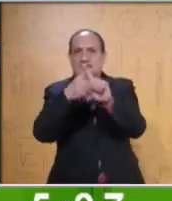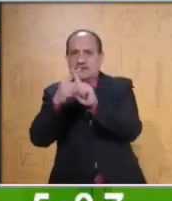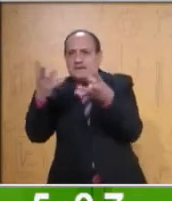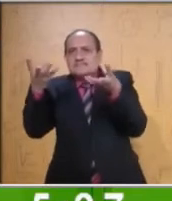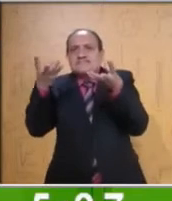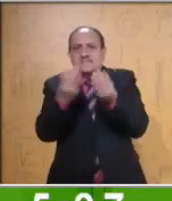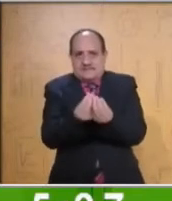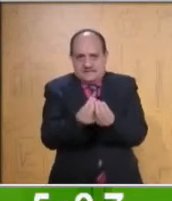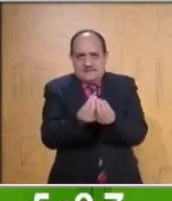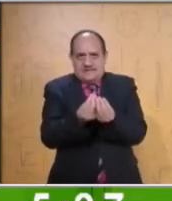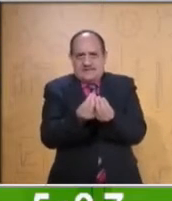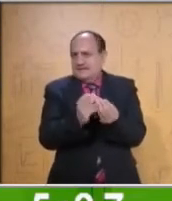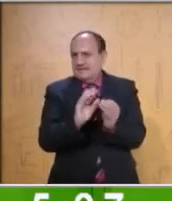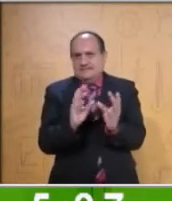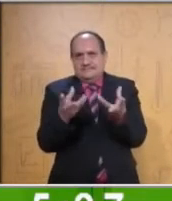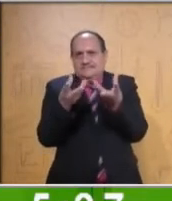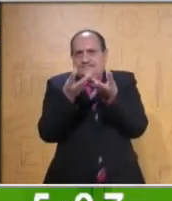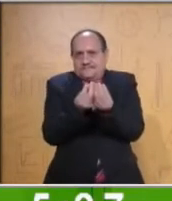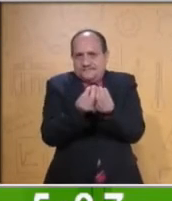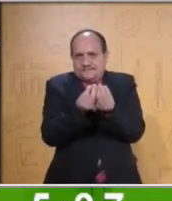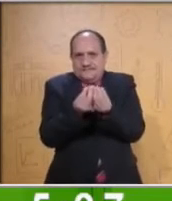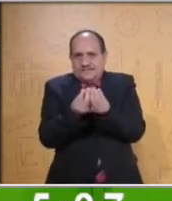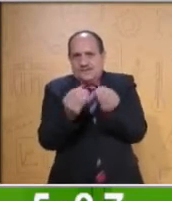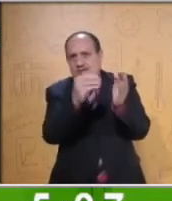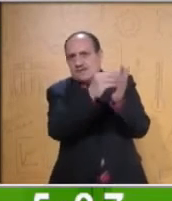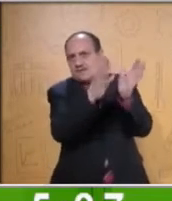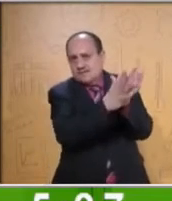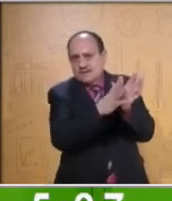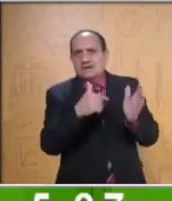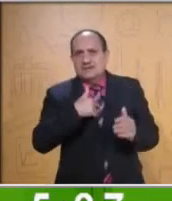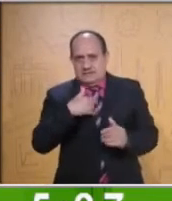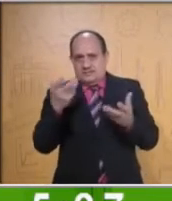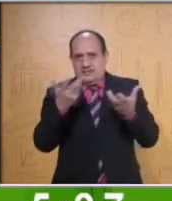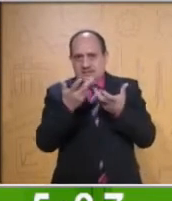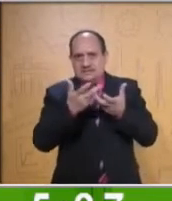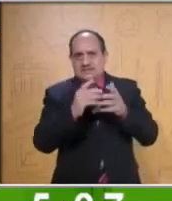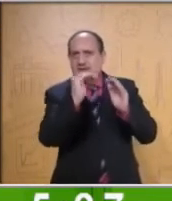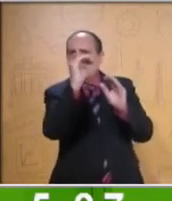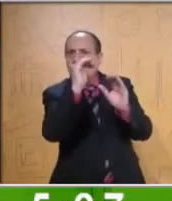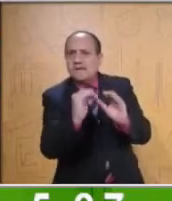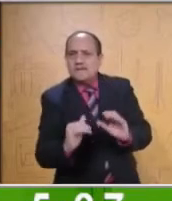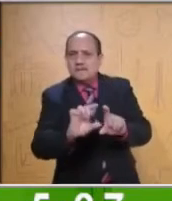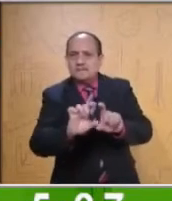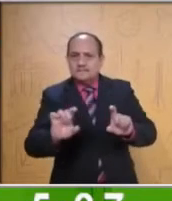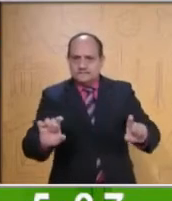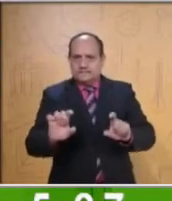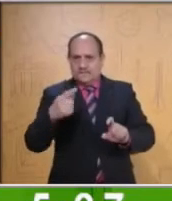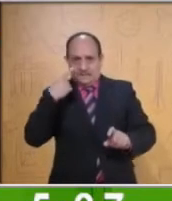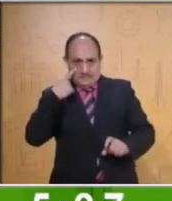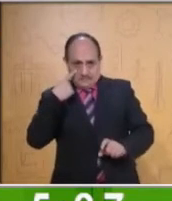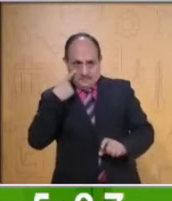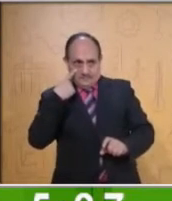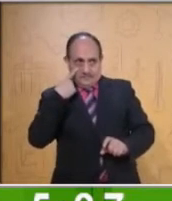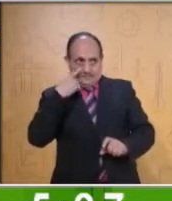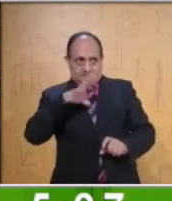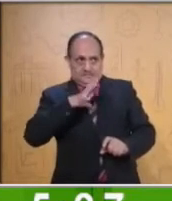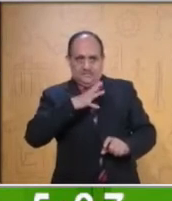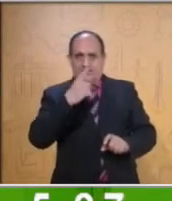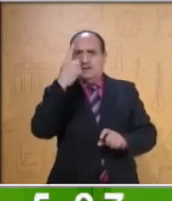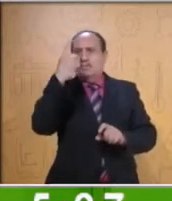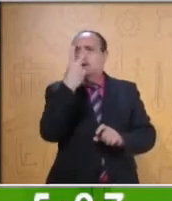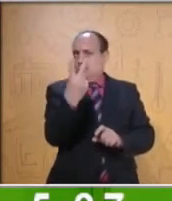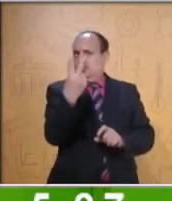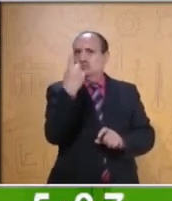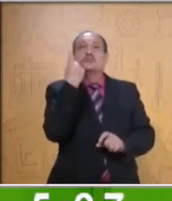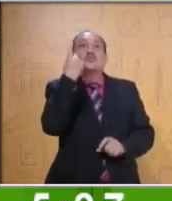juntar y simplificarlos. Eso es lo que yo voy a hacer en la parte de abajo. Si ustedes se fijan, aquí yo tengo una vez el